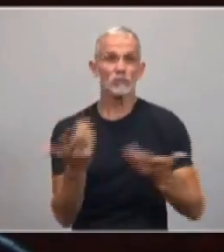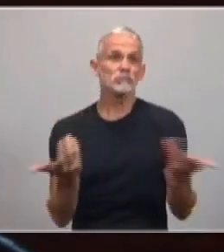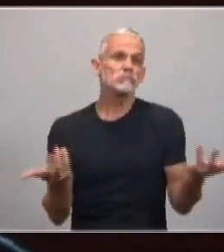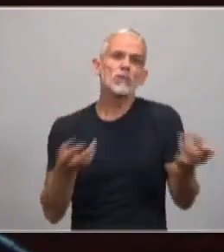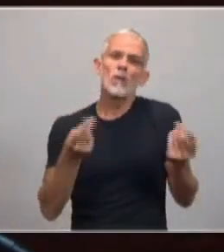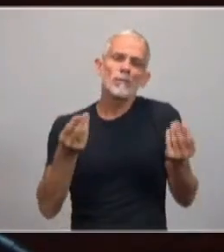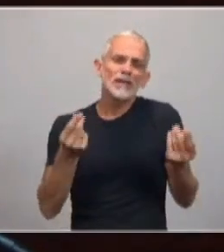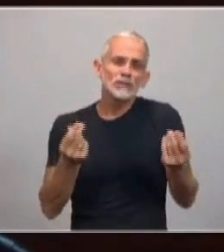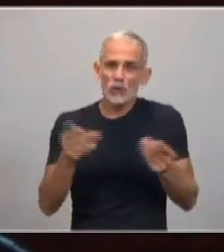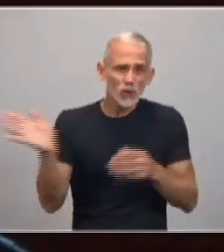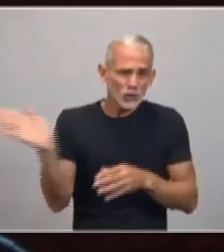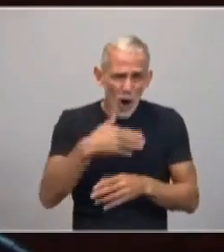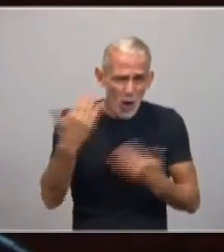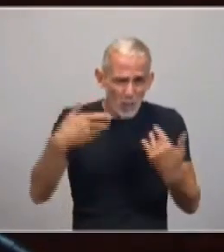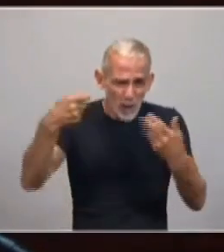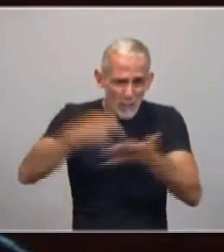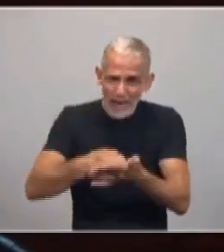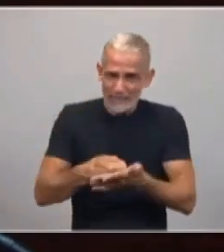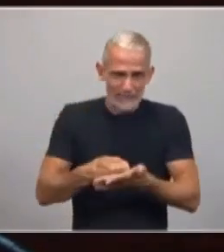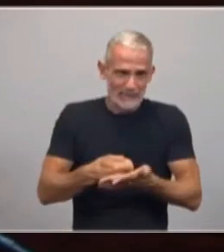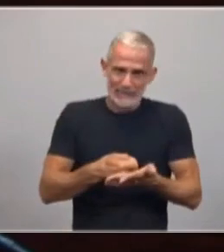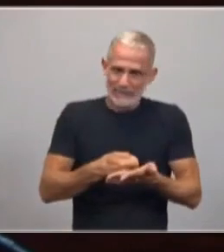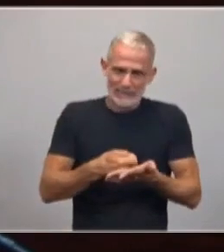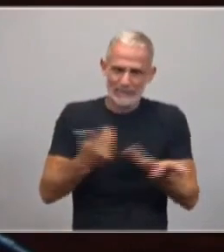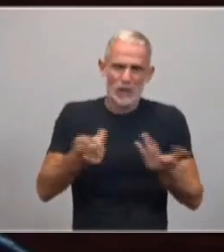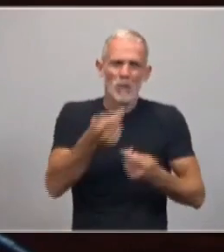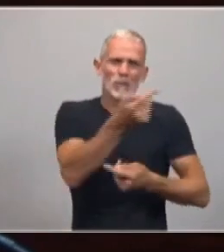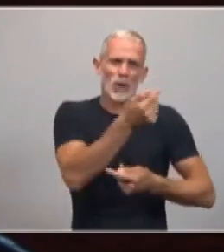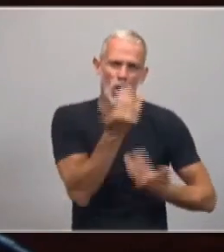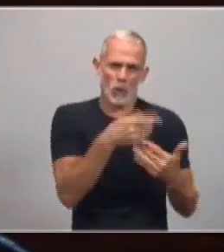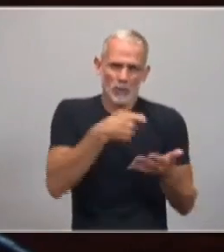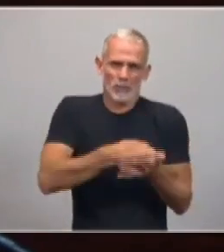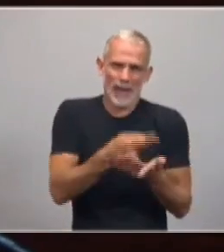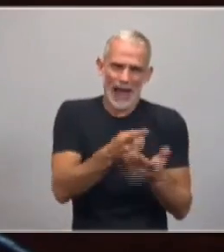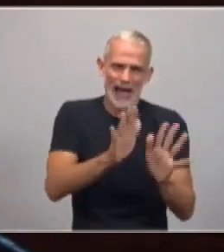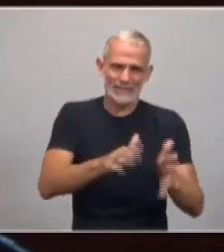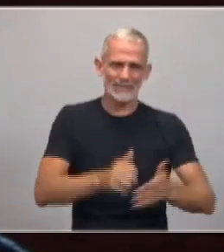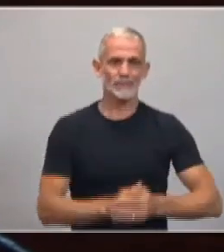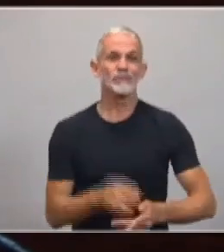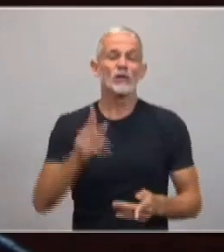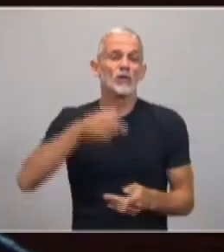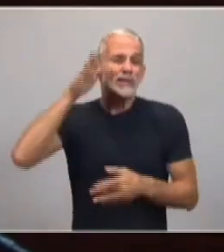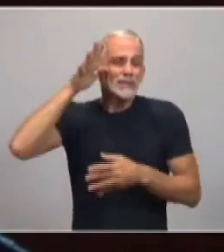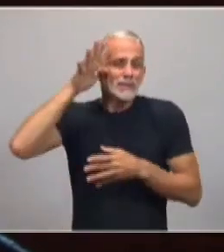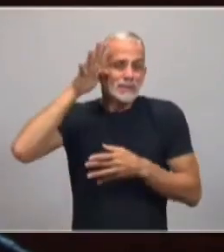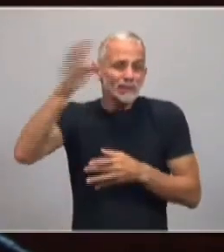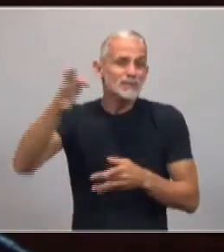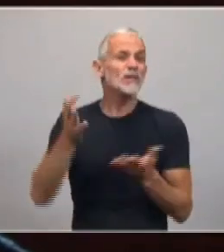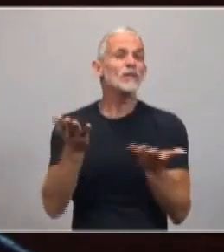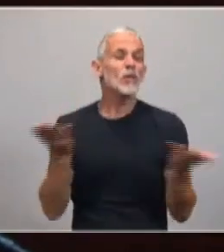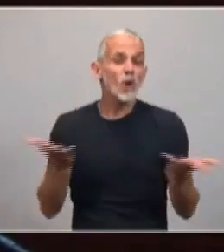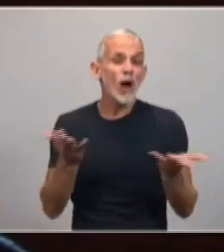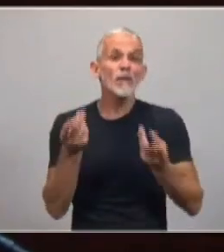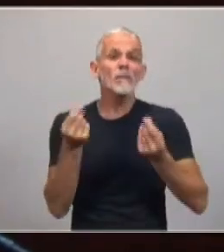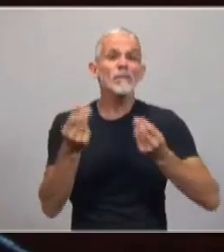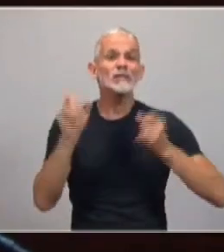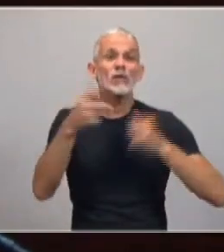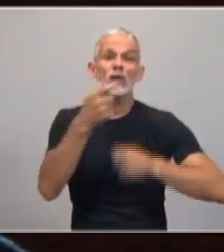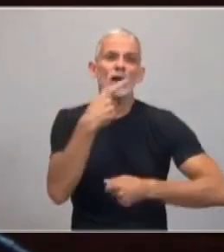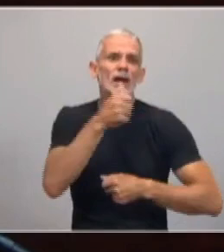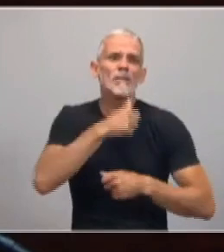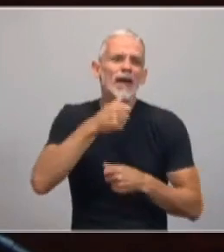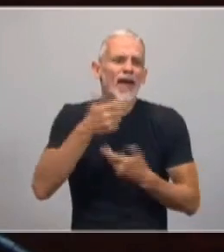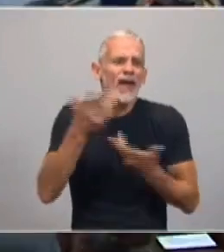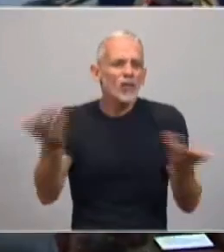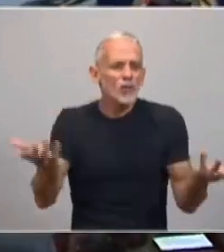que muy pocos pueden pagar. Y un capítulo aparte son los abusos que se permitieron en los precios de los